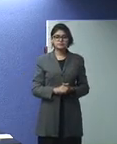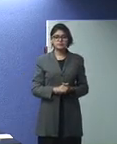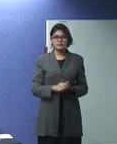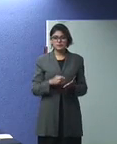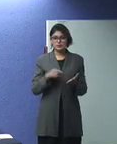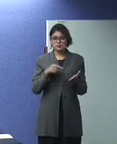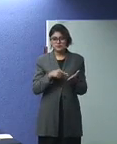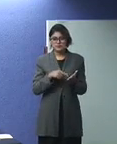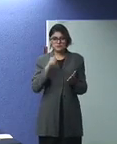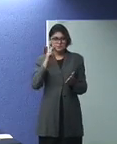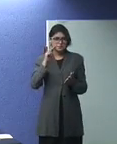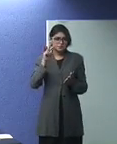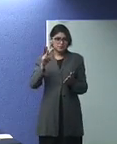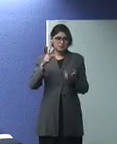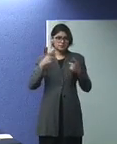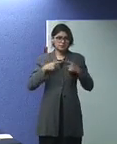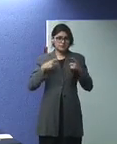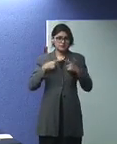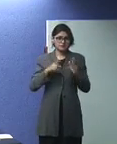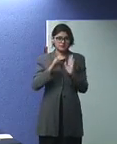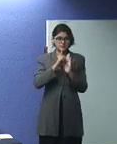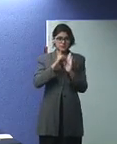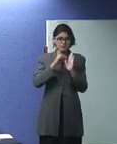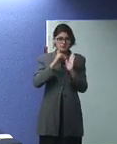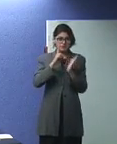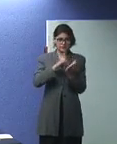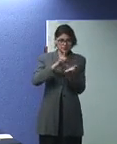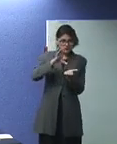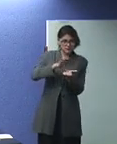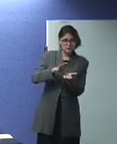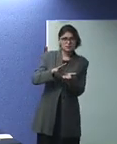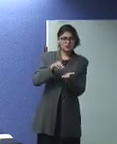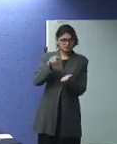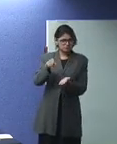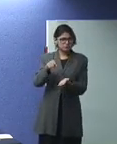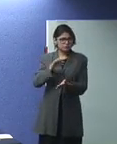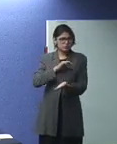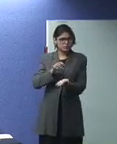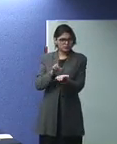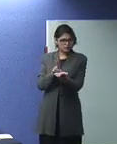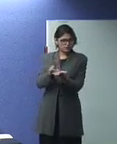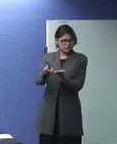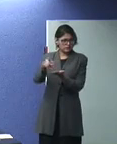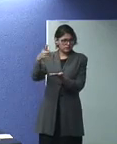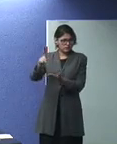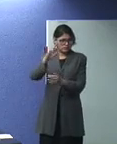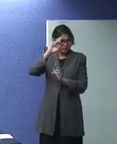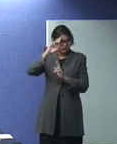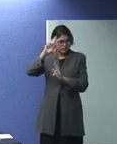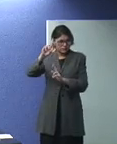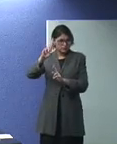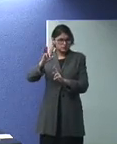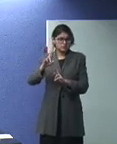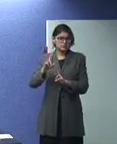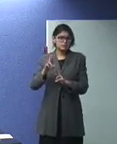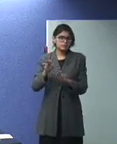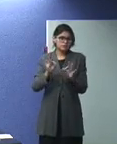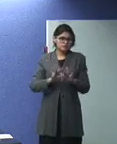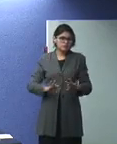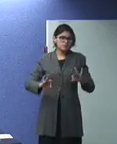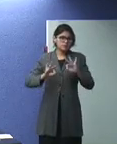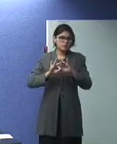se ve a las personas con discapacidad como sujetos de derechos, ¿no? Donde es indispensable